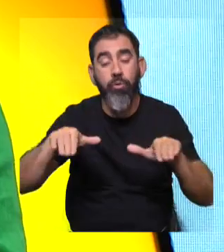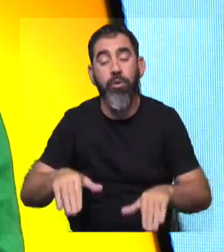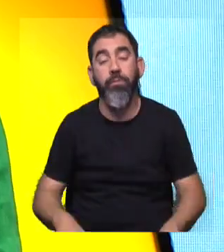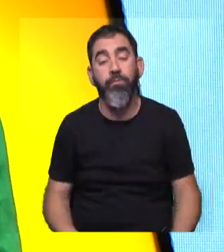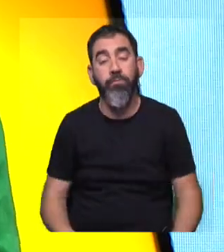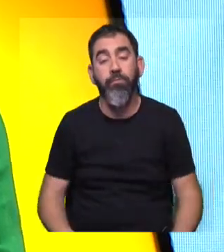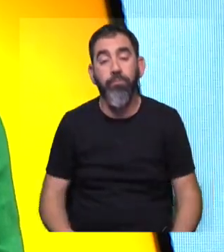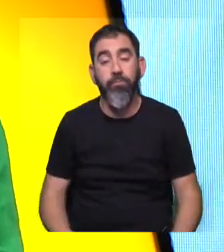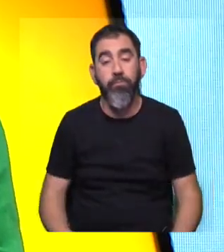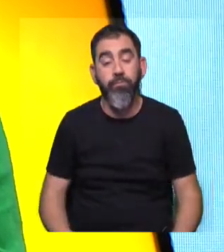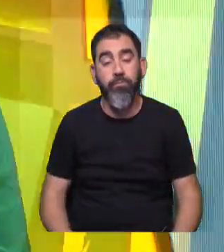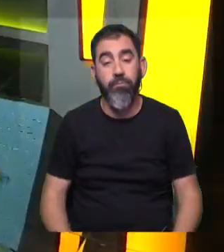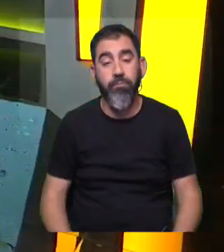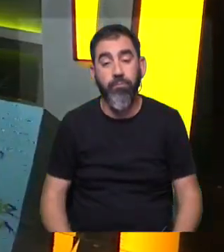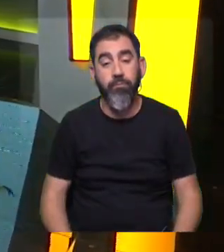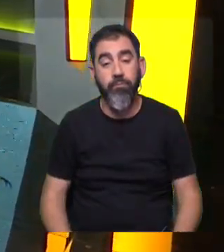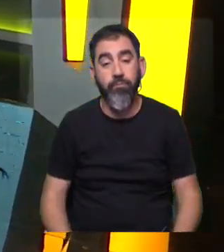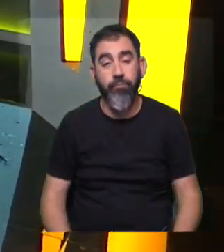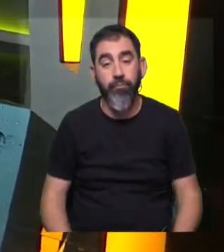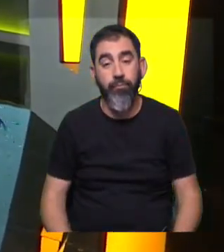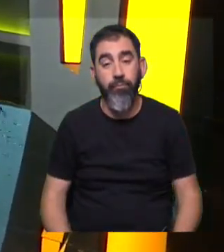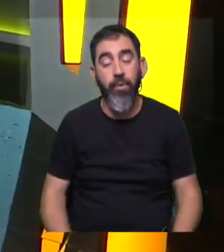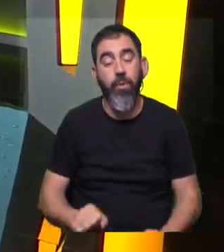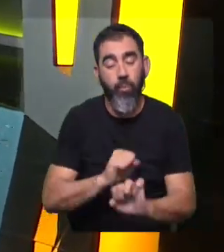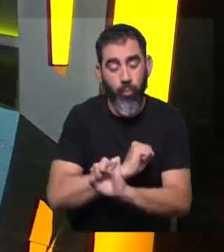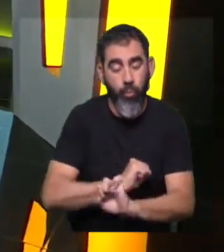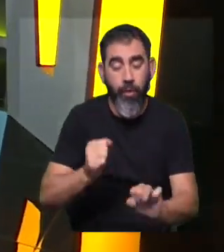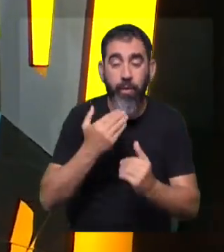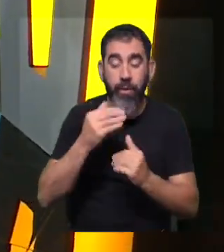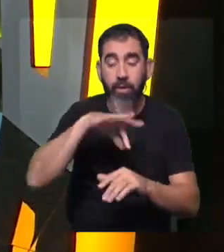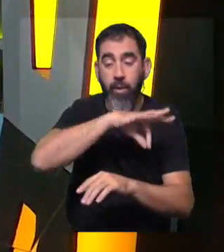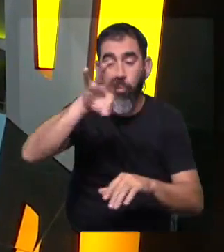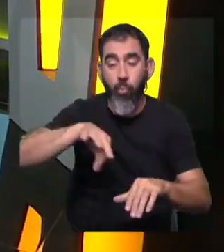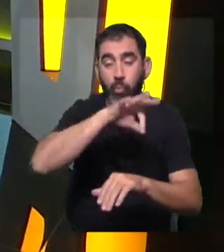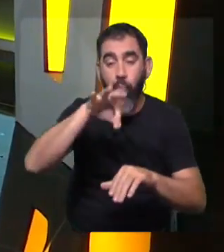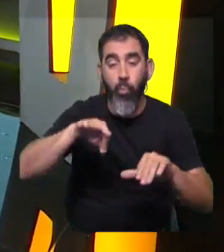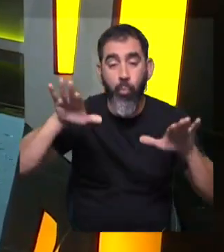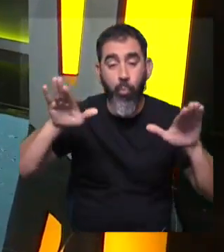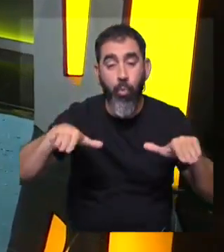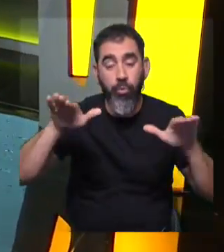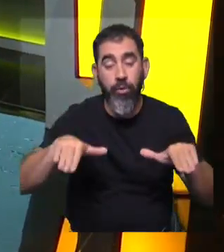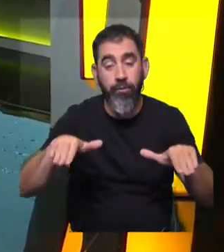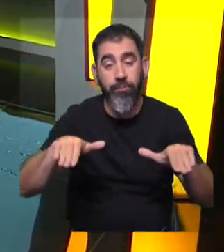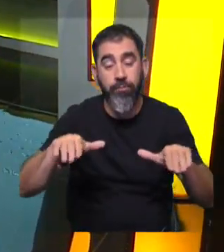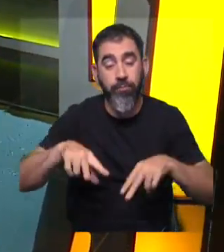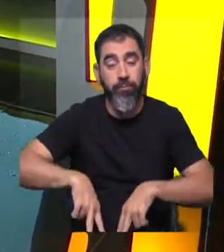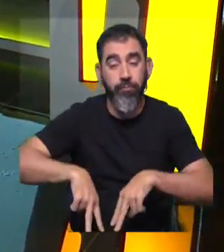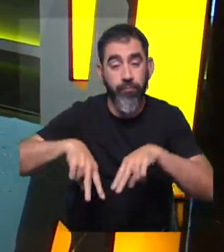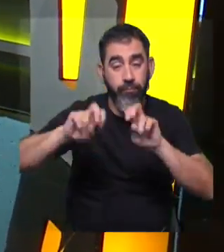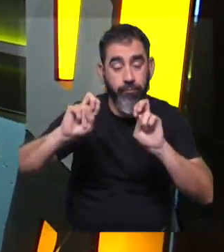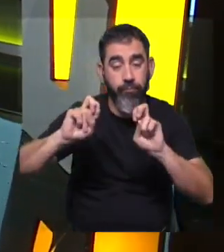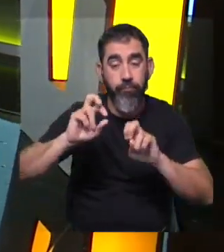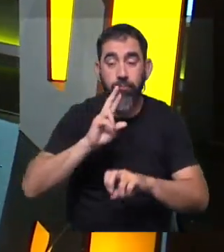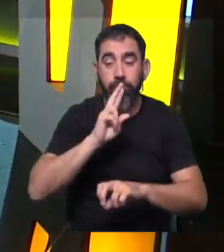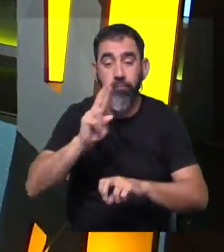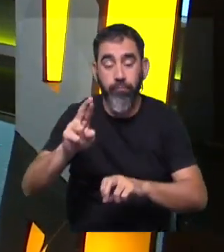interesante de este insecto que ha permitido, como tú bien adelantaste, que ha permitido investigaciones cuyos